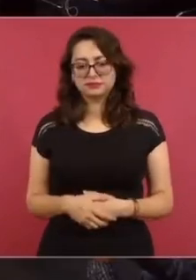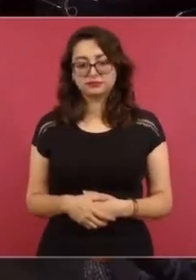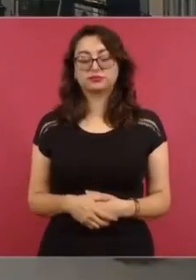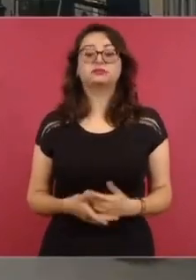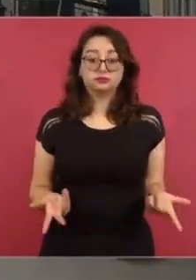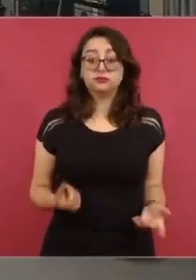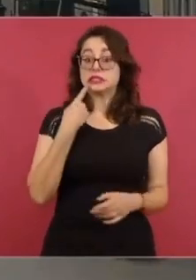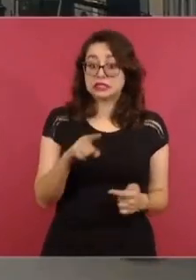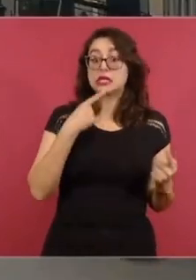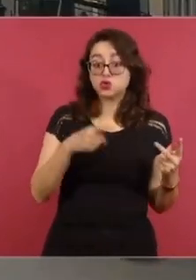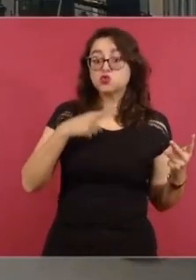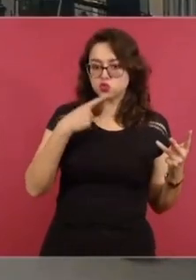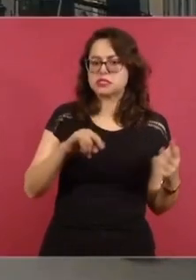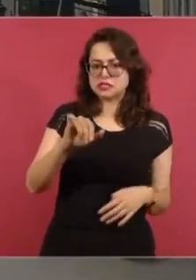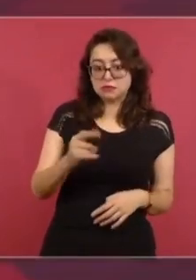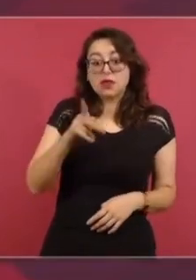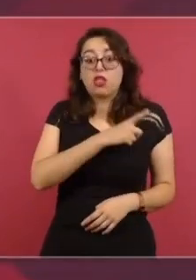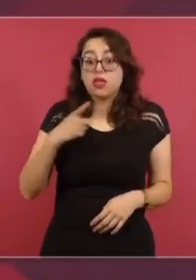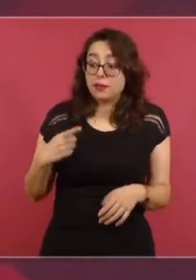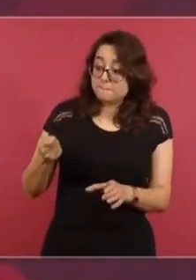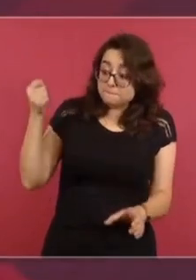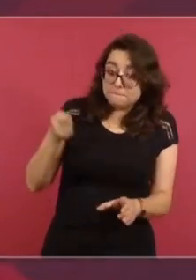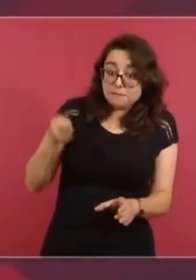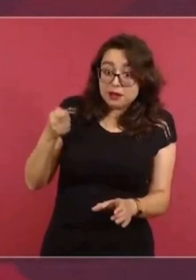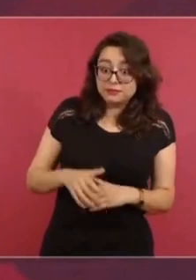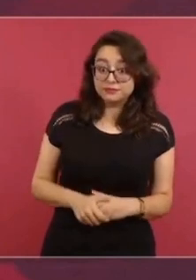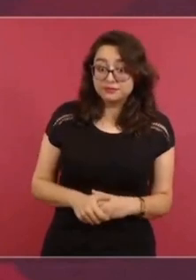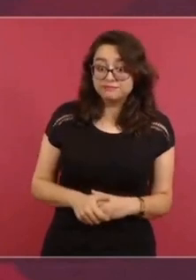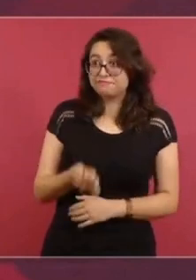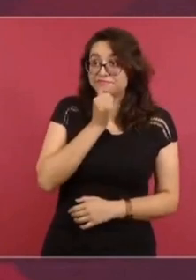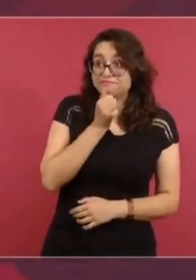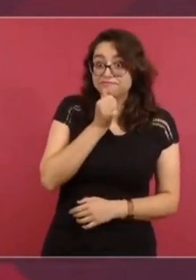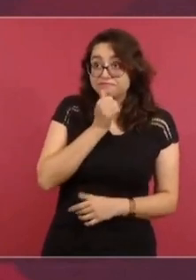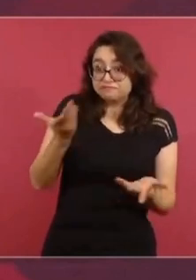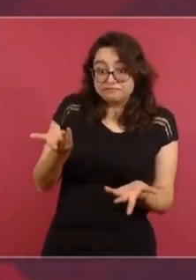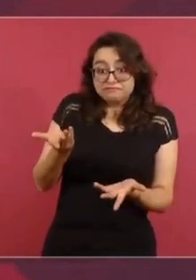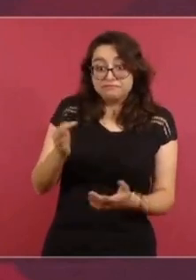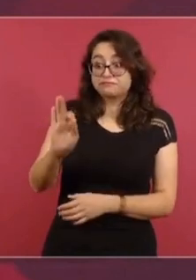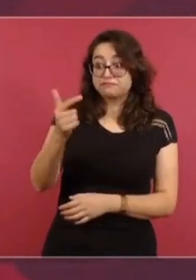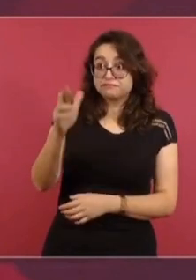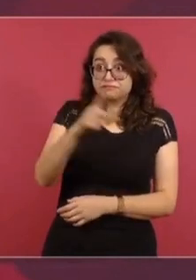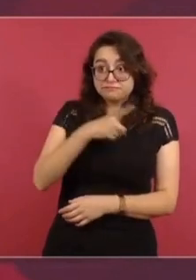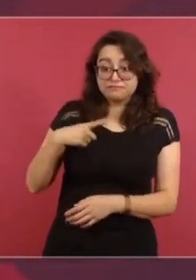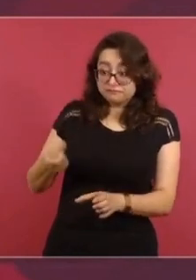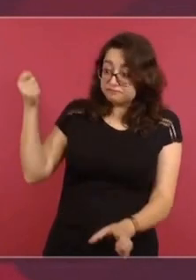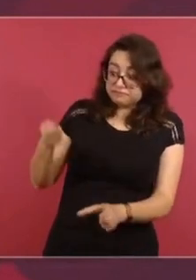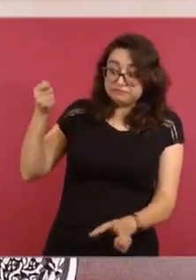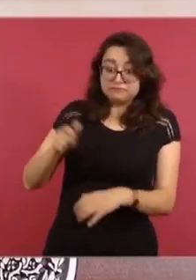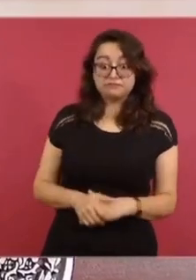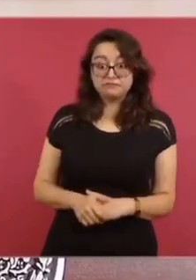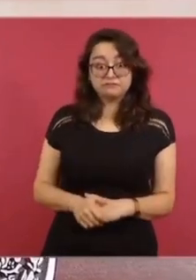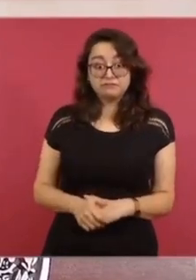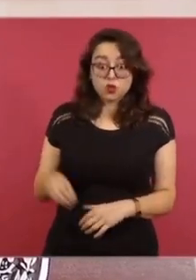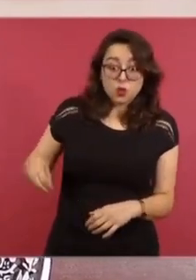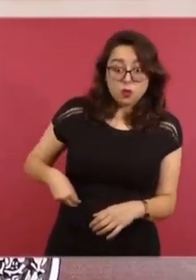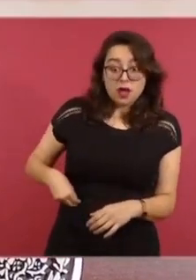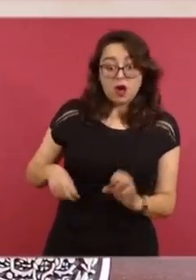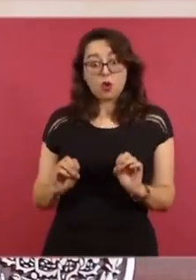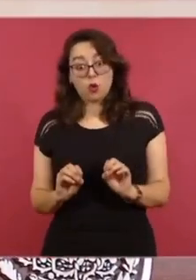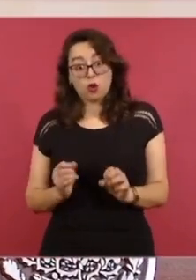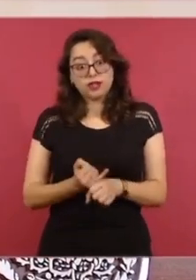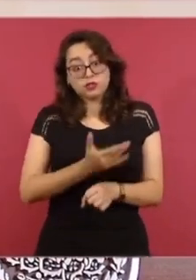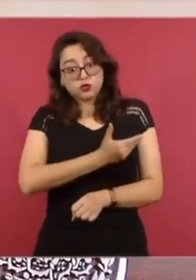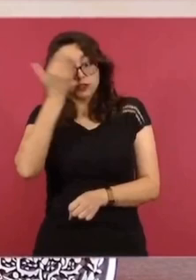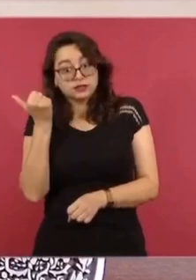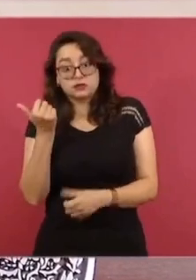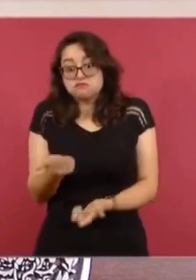que las autoridades resuelvan, en este caso la Fiscalía, pero yo no tengo ninguna prueba de que ella haya